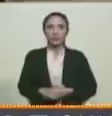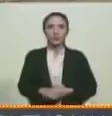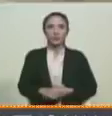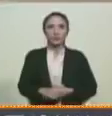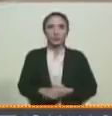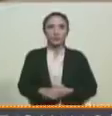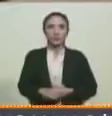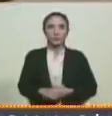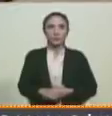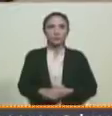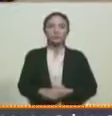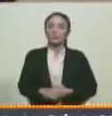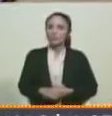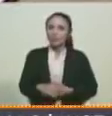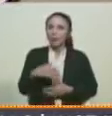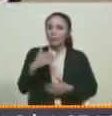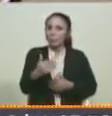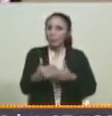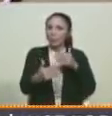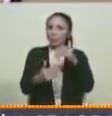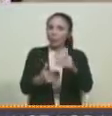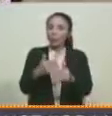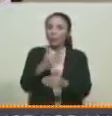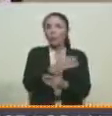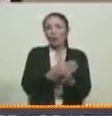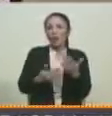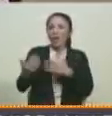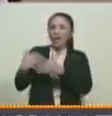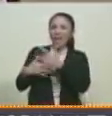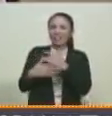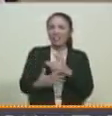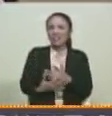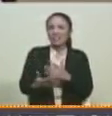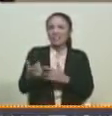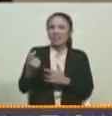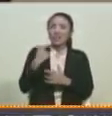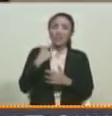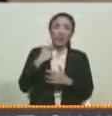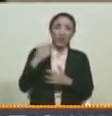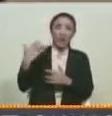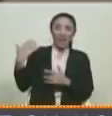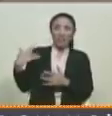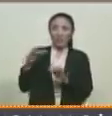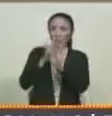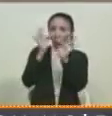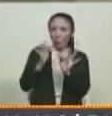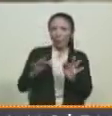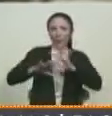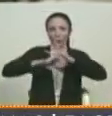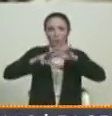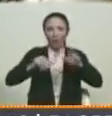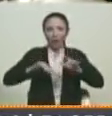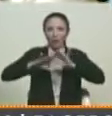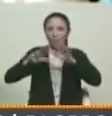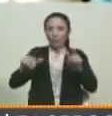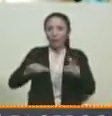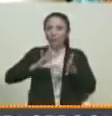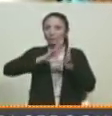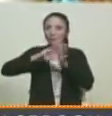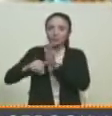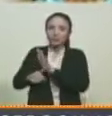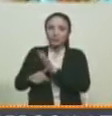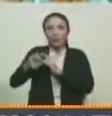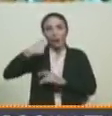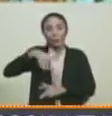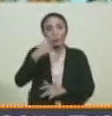Hay que desmontar el viejo zombie del capitalismo especulativo, ladrón. Ahí está